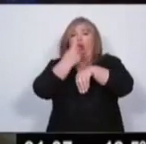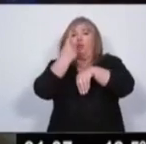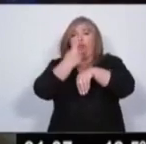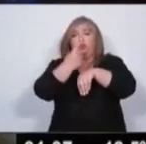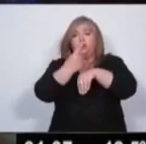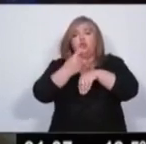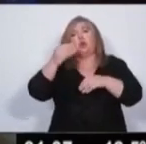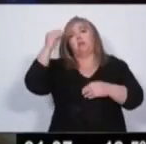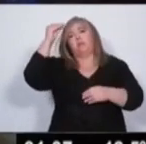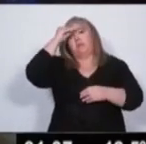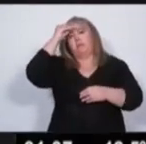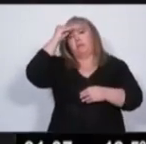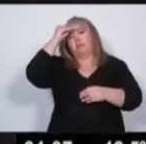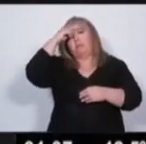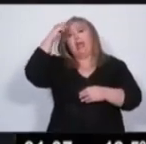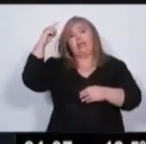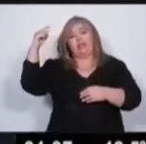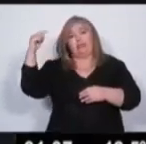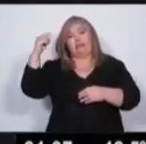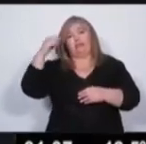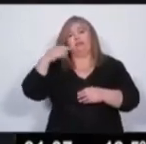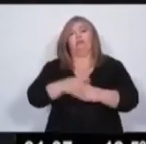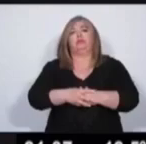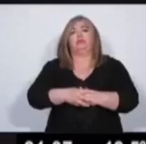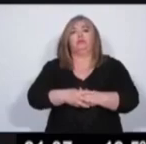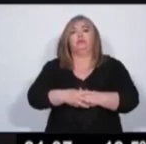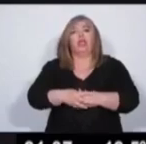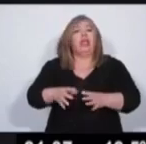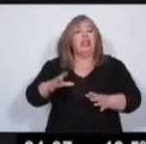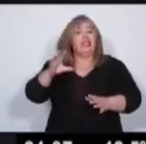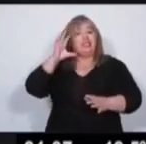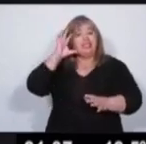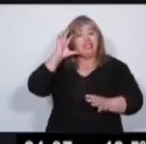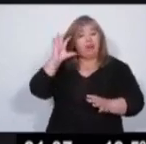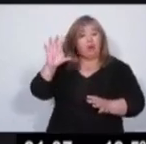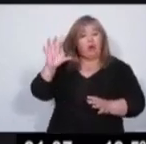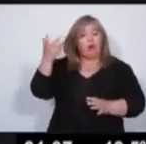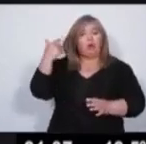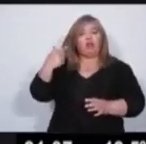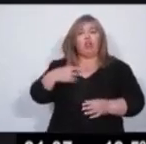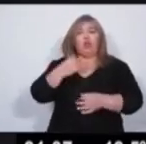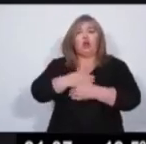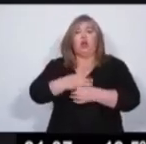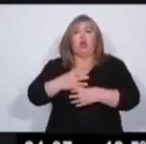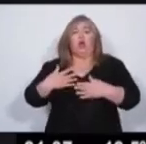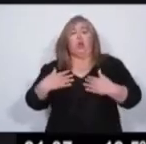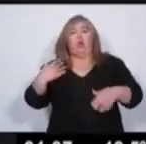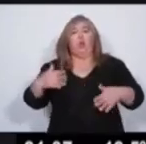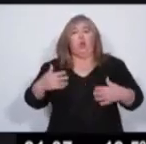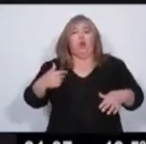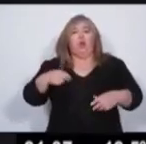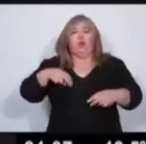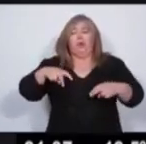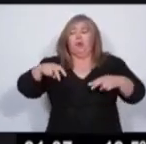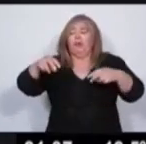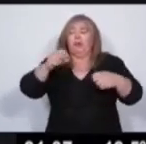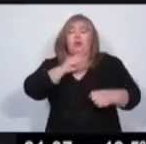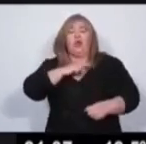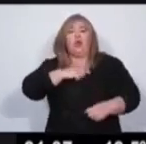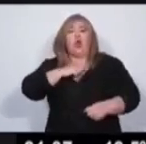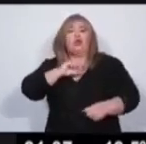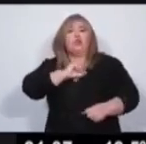para Omar parisi se acuerdan cuando íbamos a las escuelas y nos latía fuerte el corazón porque nos encontrábamos con los amigos